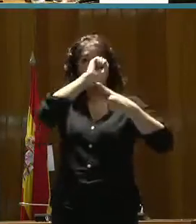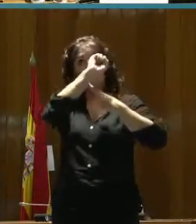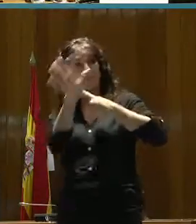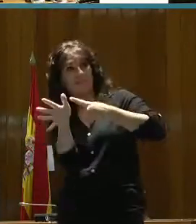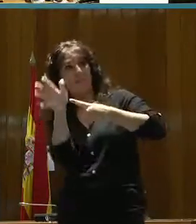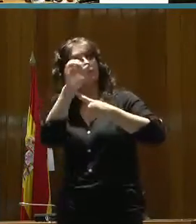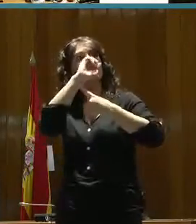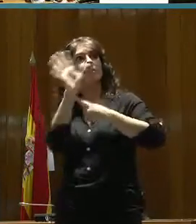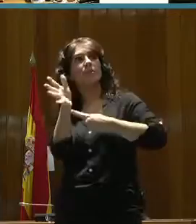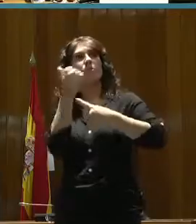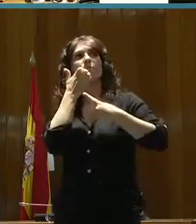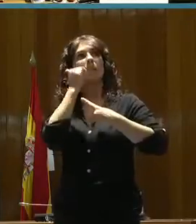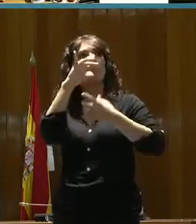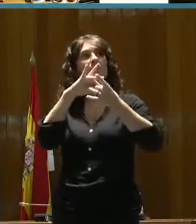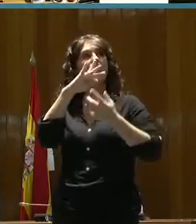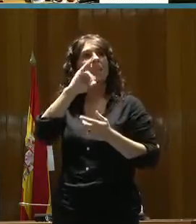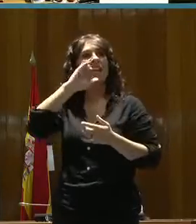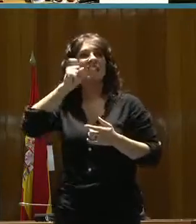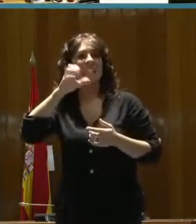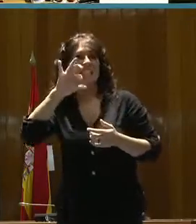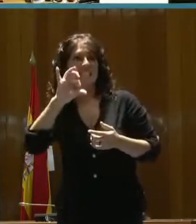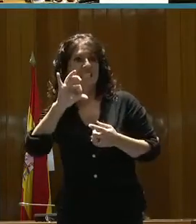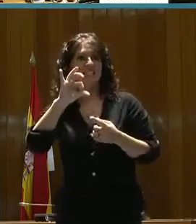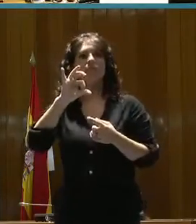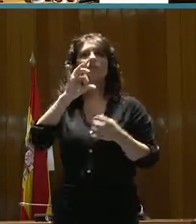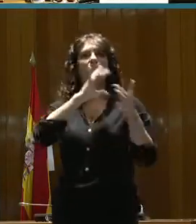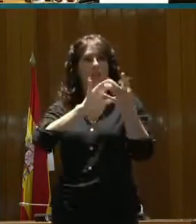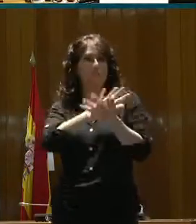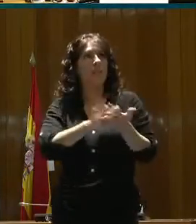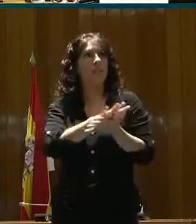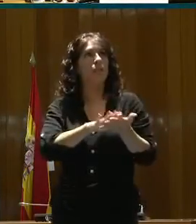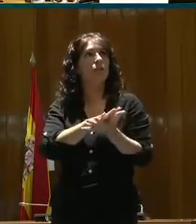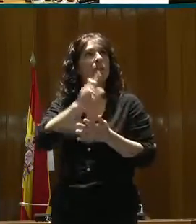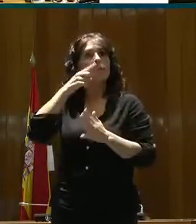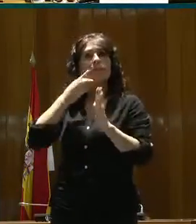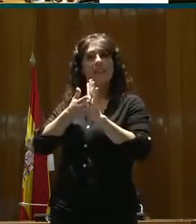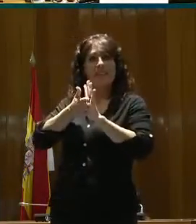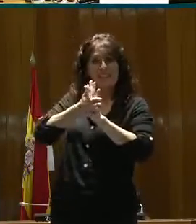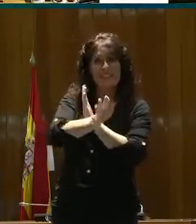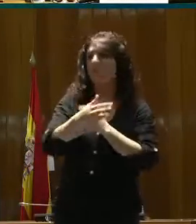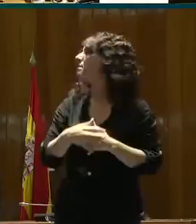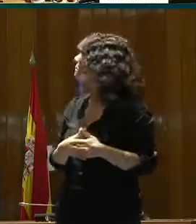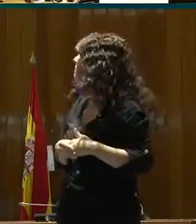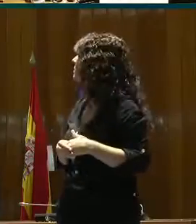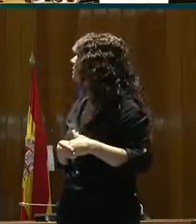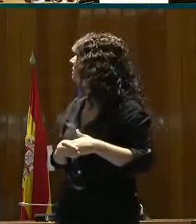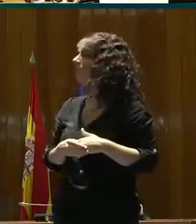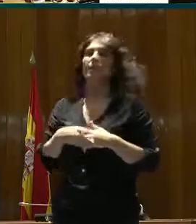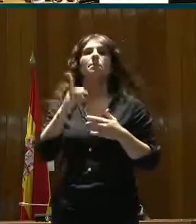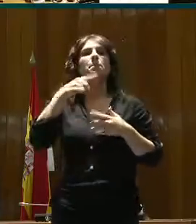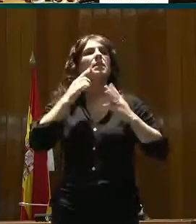que tratan, por ejemplo, de la deixis, un elemento muy central en las lenguas de signos, de finitud, indefinitud,